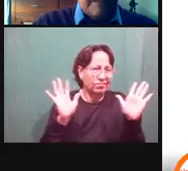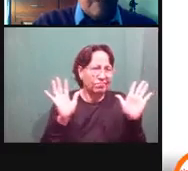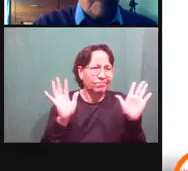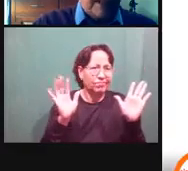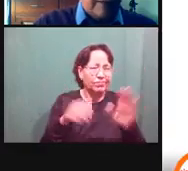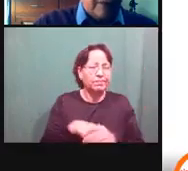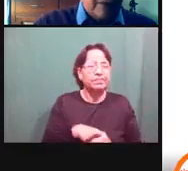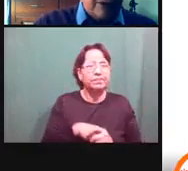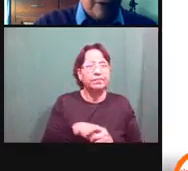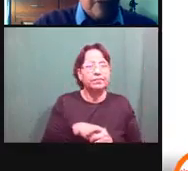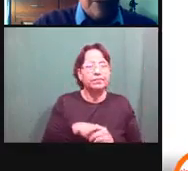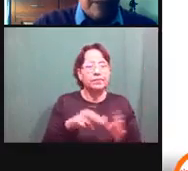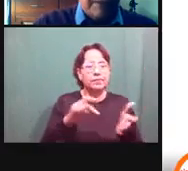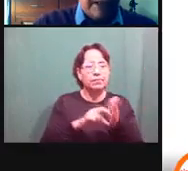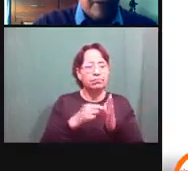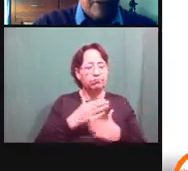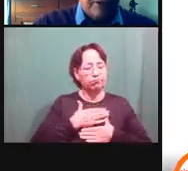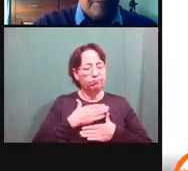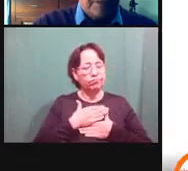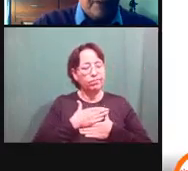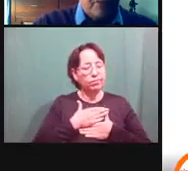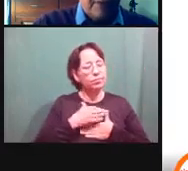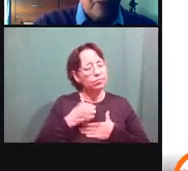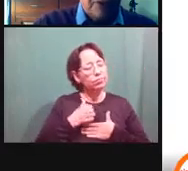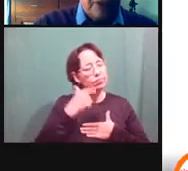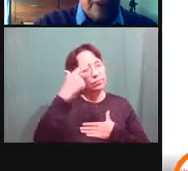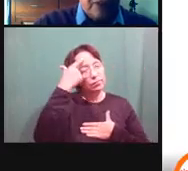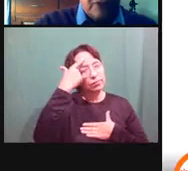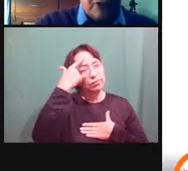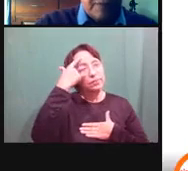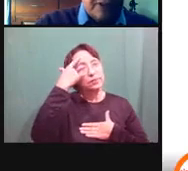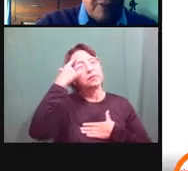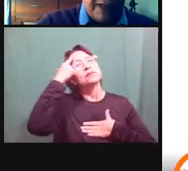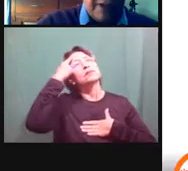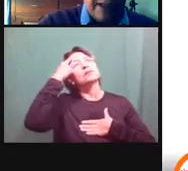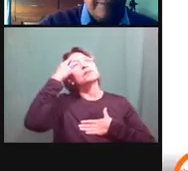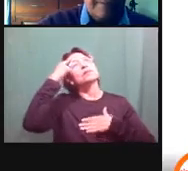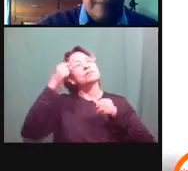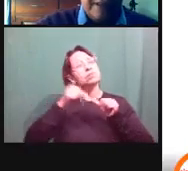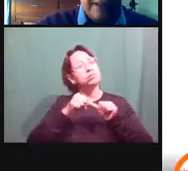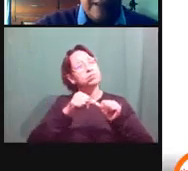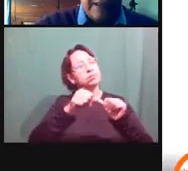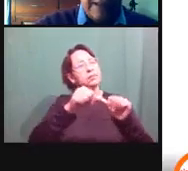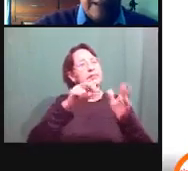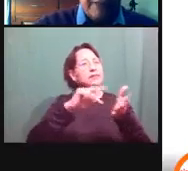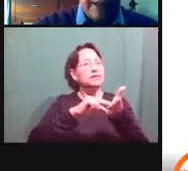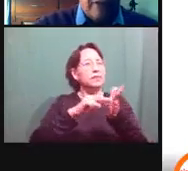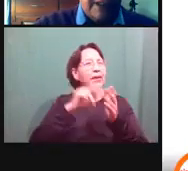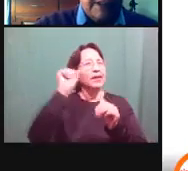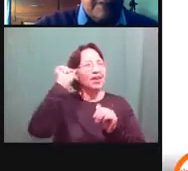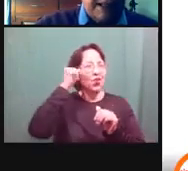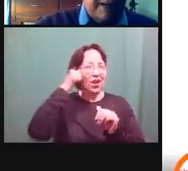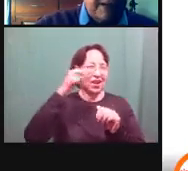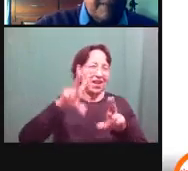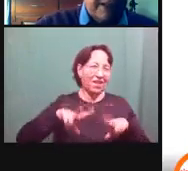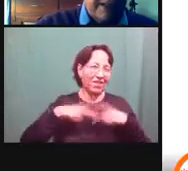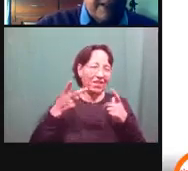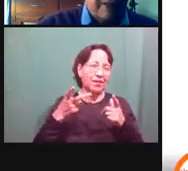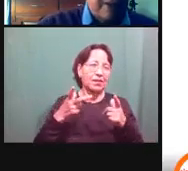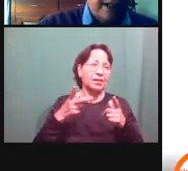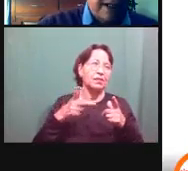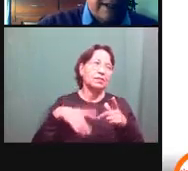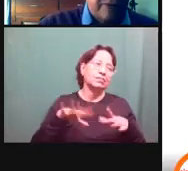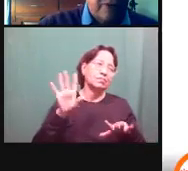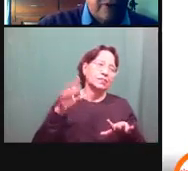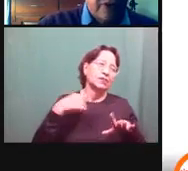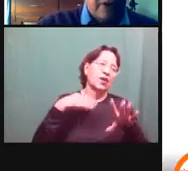Entonces, al apropiárnoslos y conservarlos, perpetuamos nuestro paso por la vida, determinando lo aceptable y marginando